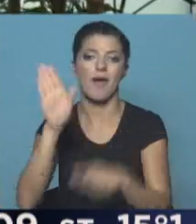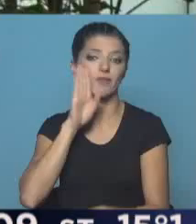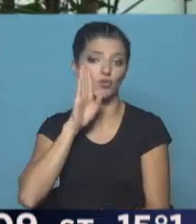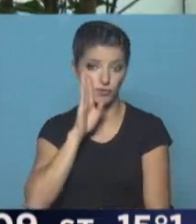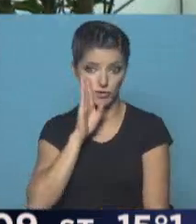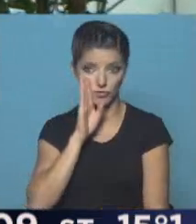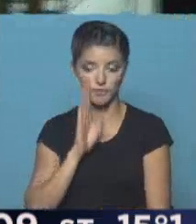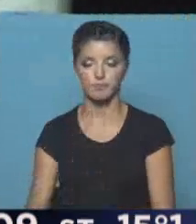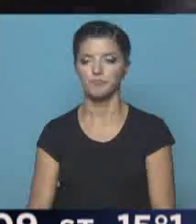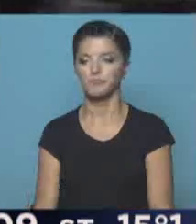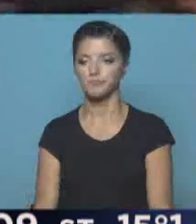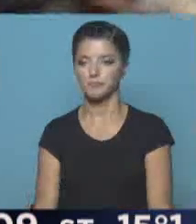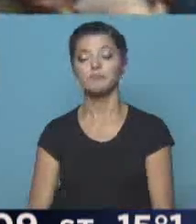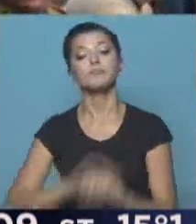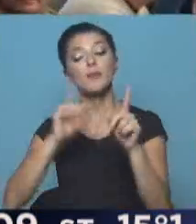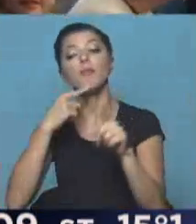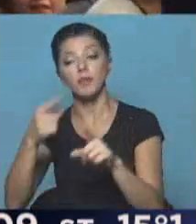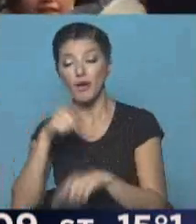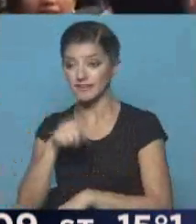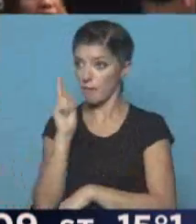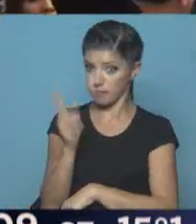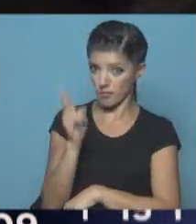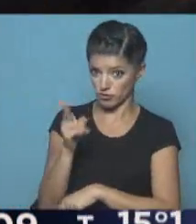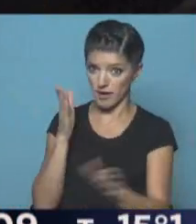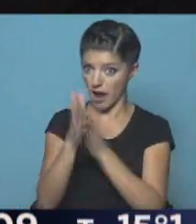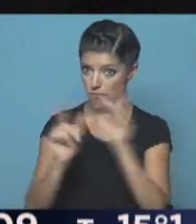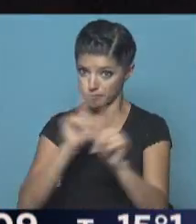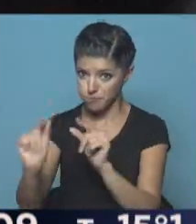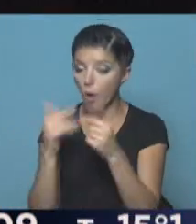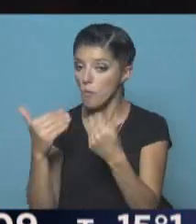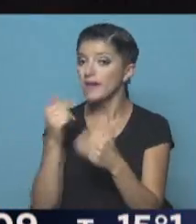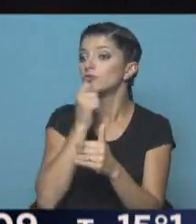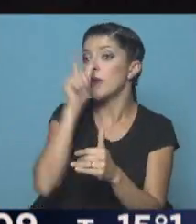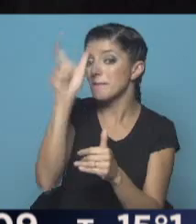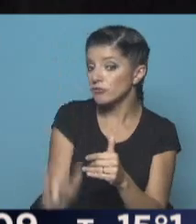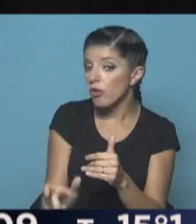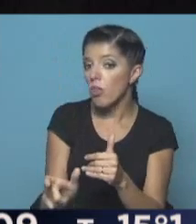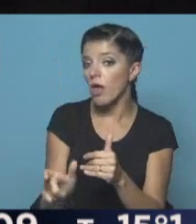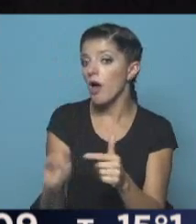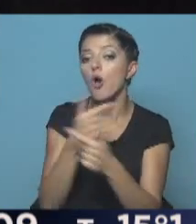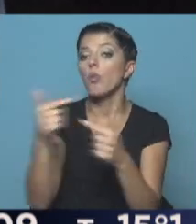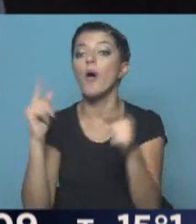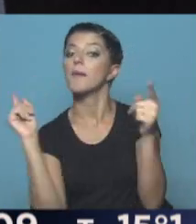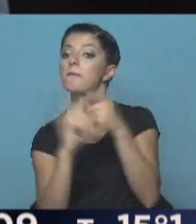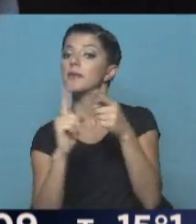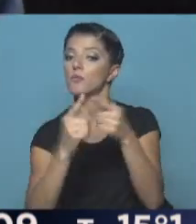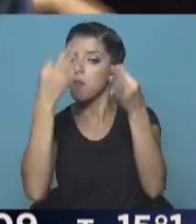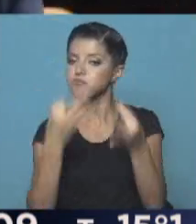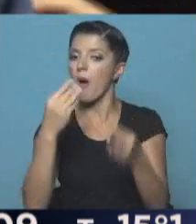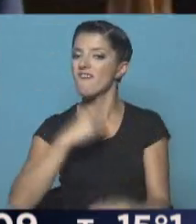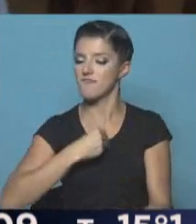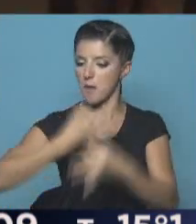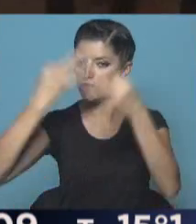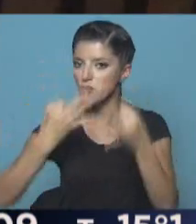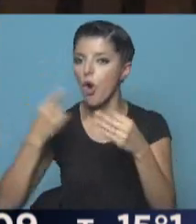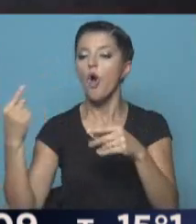Unidos. Aseguró que la prohibición migratoria se puede aplicar a quienes no poseen una relación de buena fe con